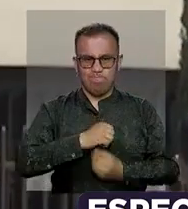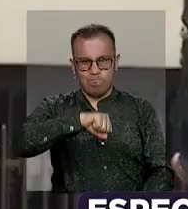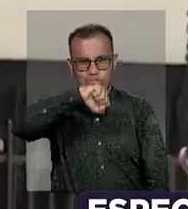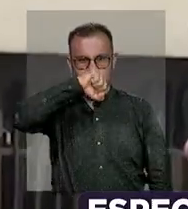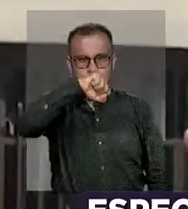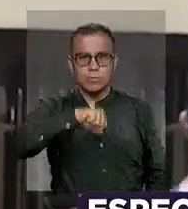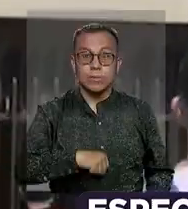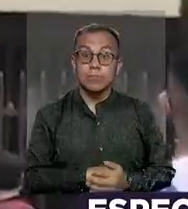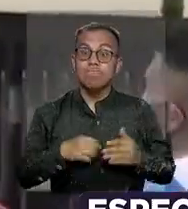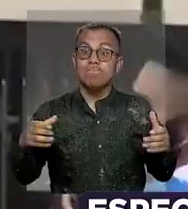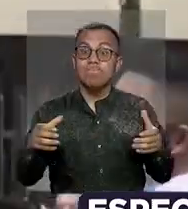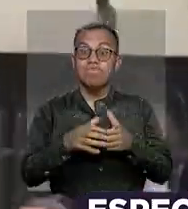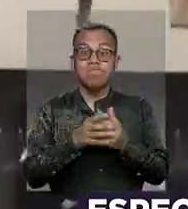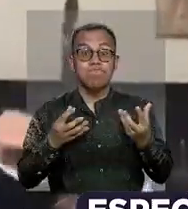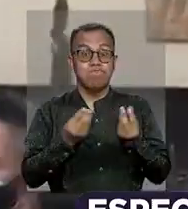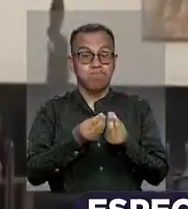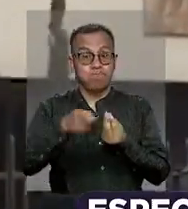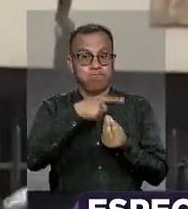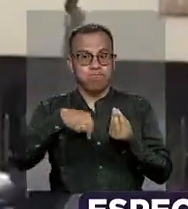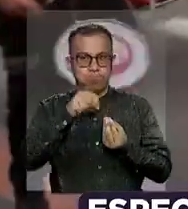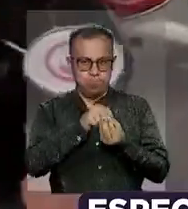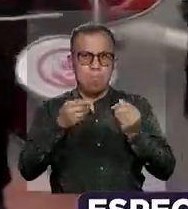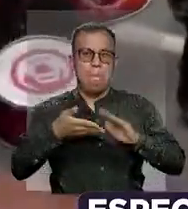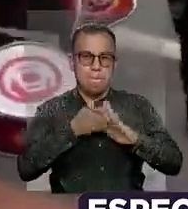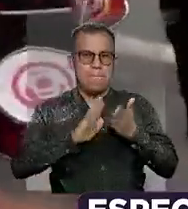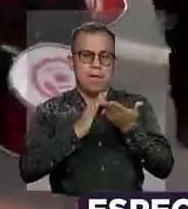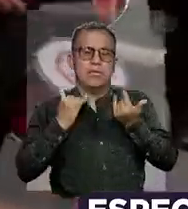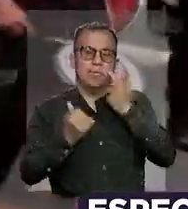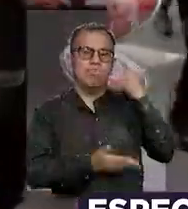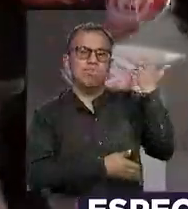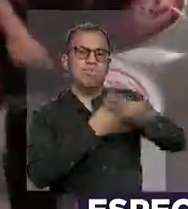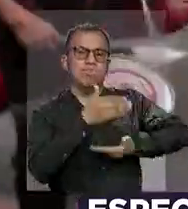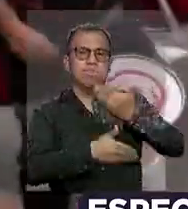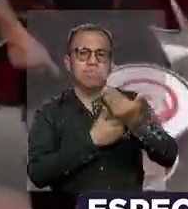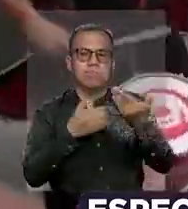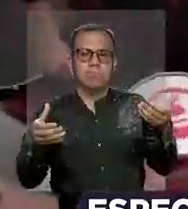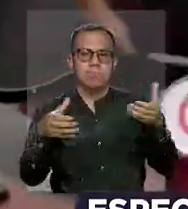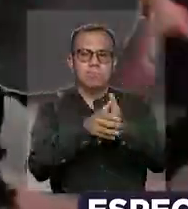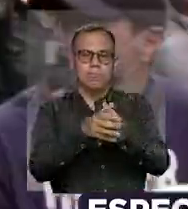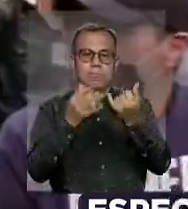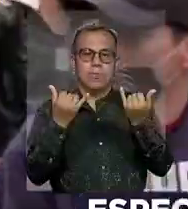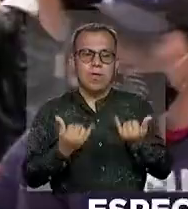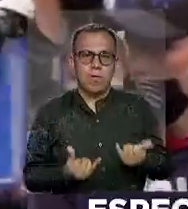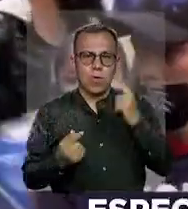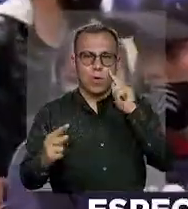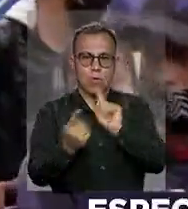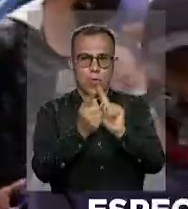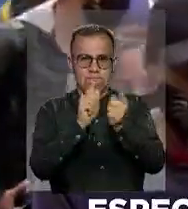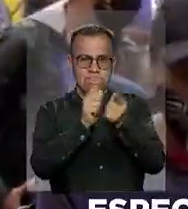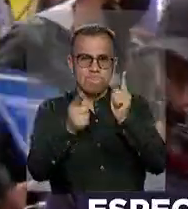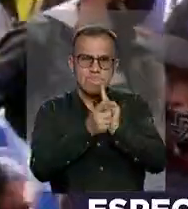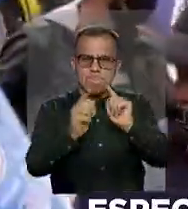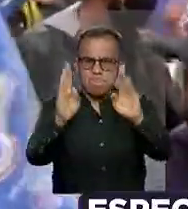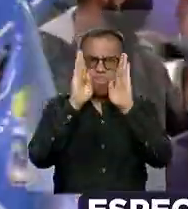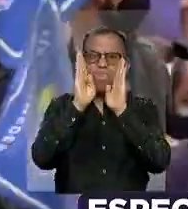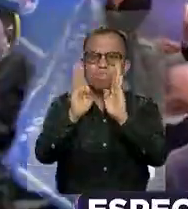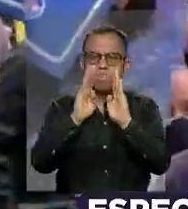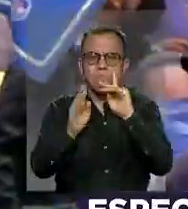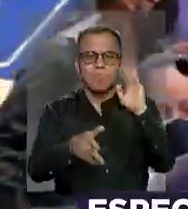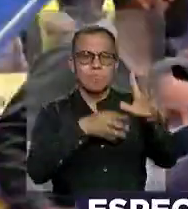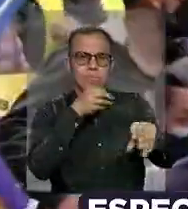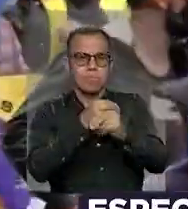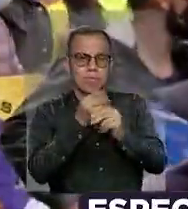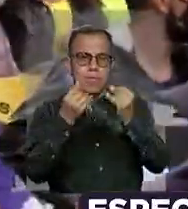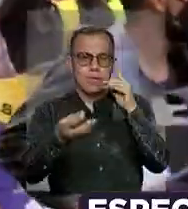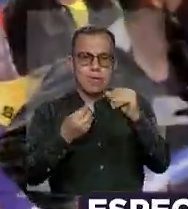alto comisionado para la paz, Miguel Ceballos, lidera este proceso que ha sido denominado como Encuentros para Escucharnos y Avanzar en